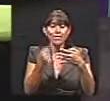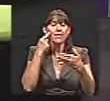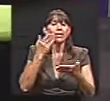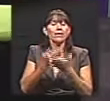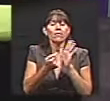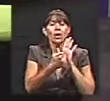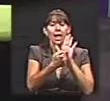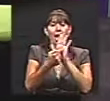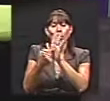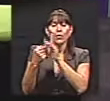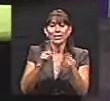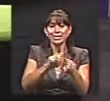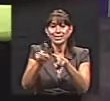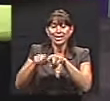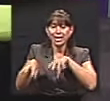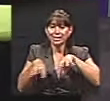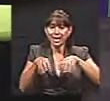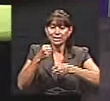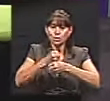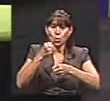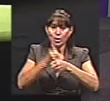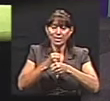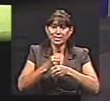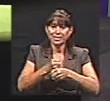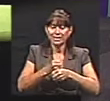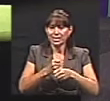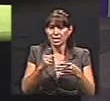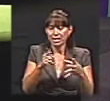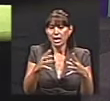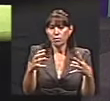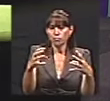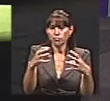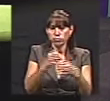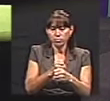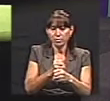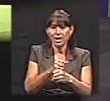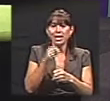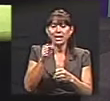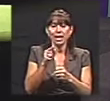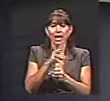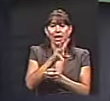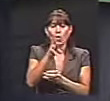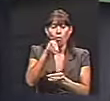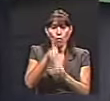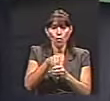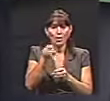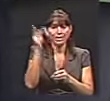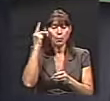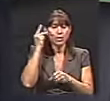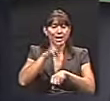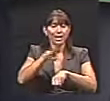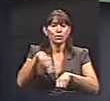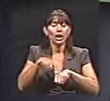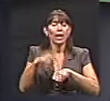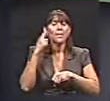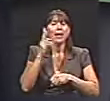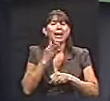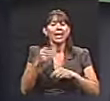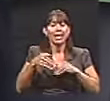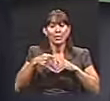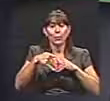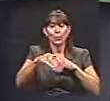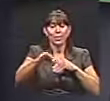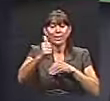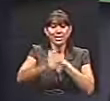distintas acciones, en un compendio de acciones que conforman esta política nacional, para que dentro de 10 años